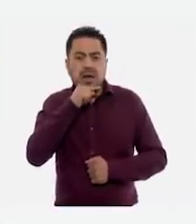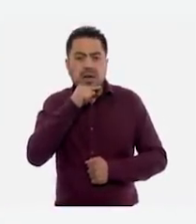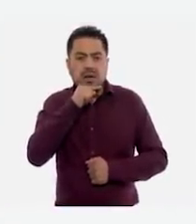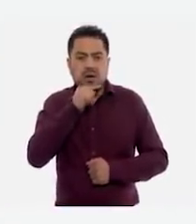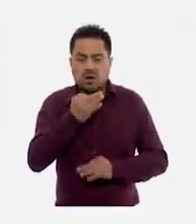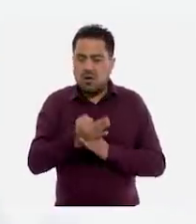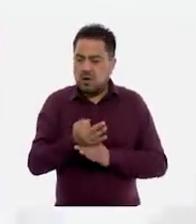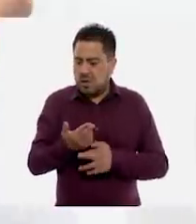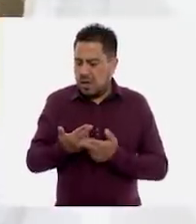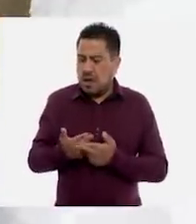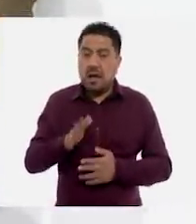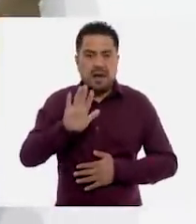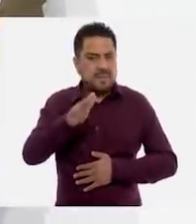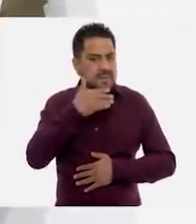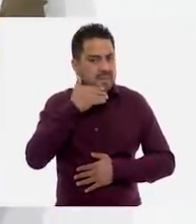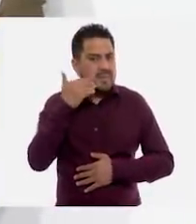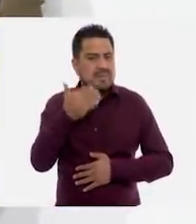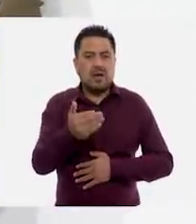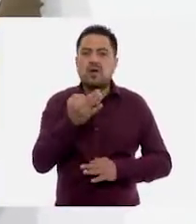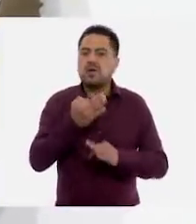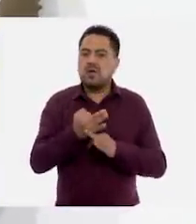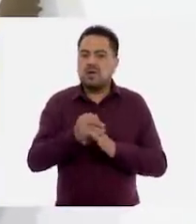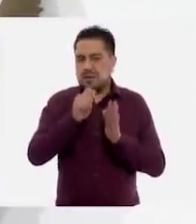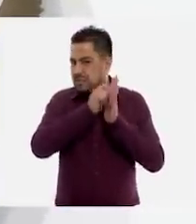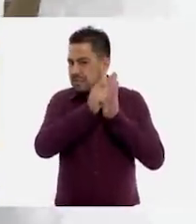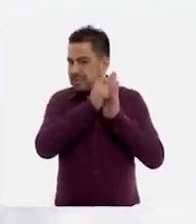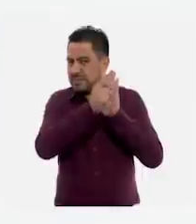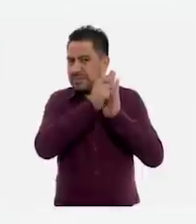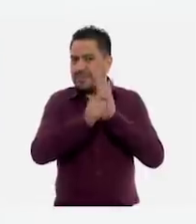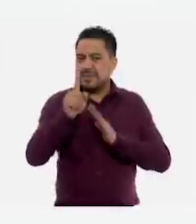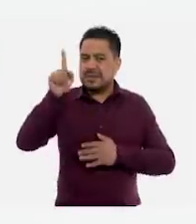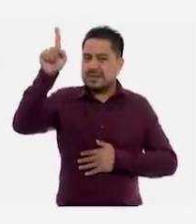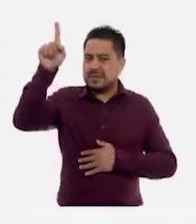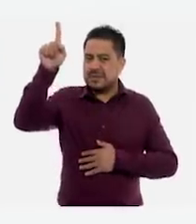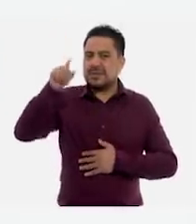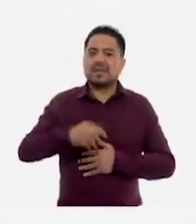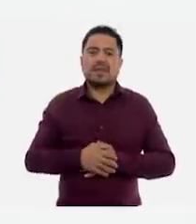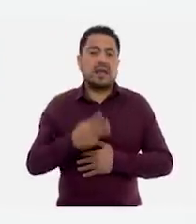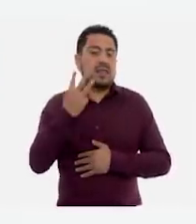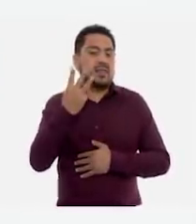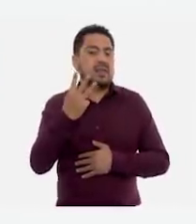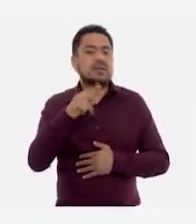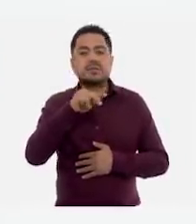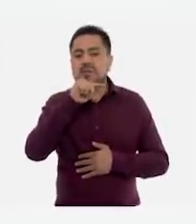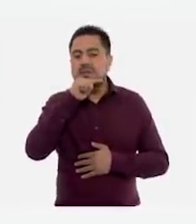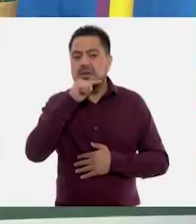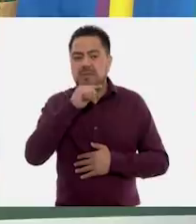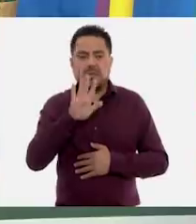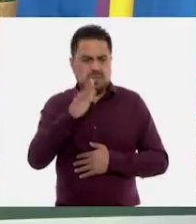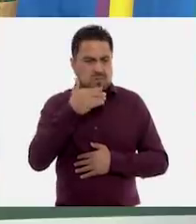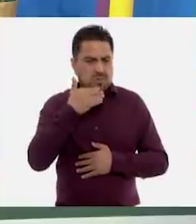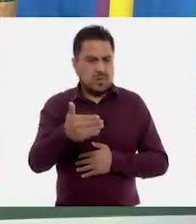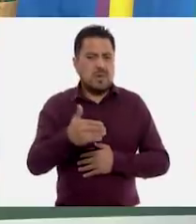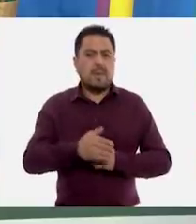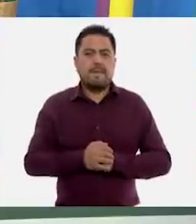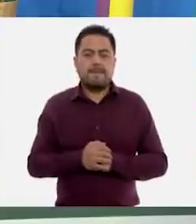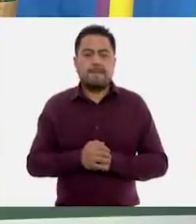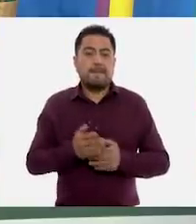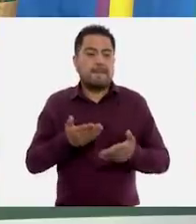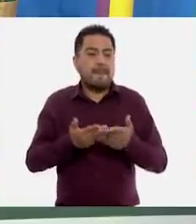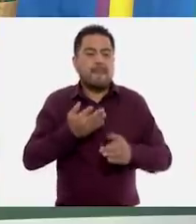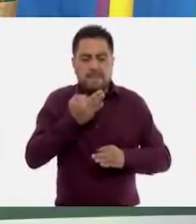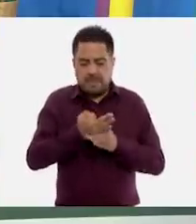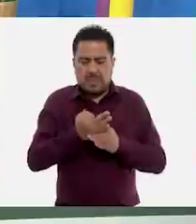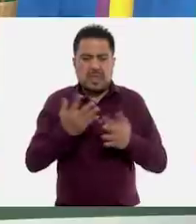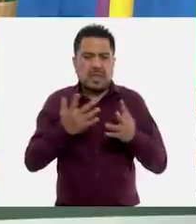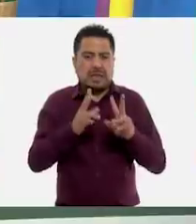son los que le sobraron. Muy bien, entonces lo vamos a anotar aquí. 3 lápices. Muy bien, Alfonso. Hagamos